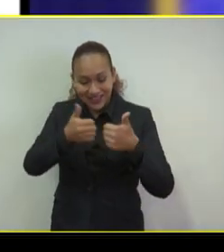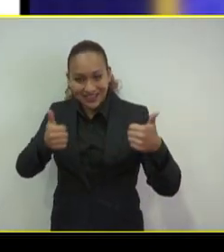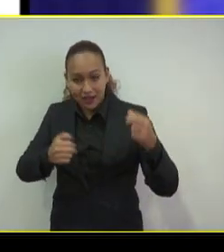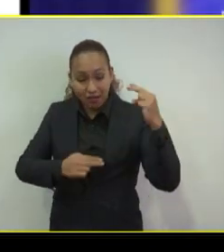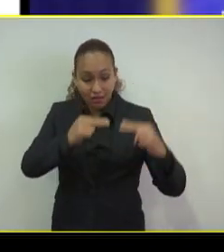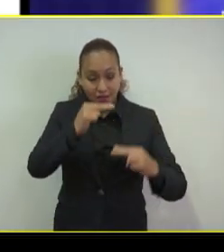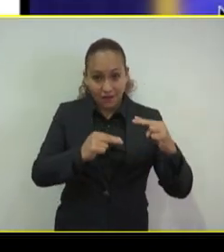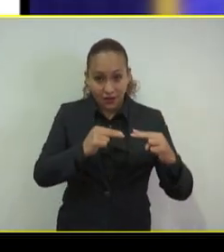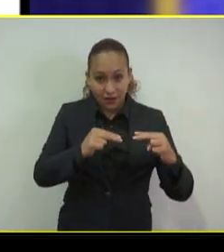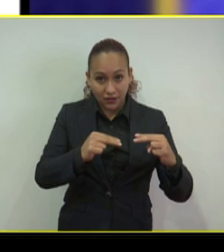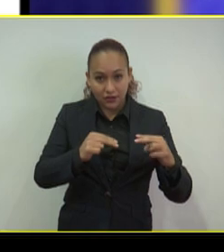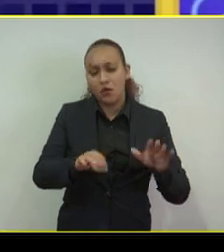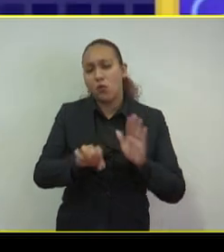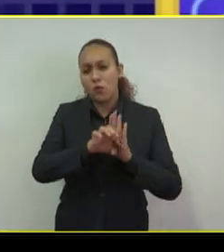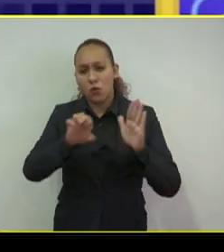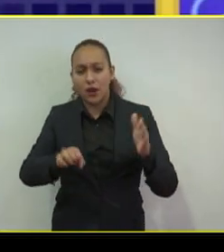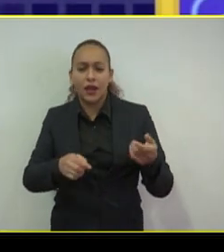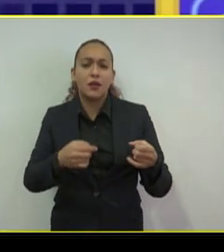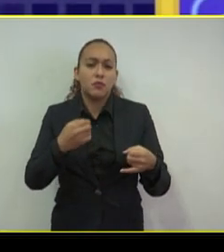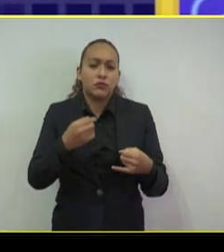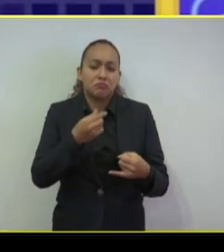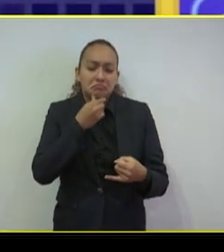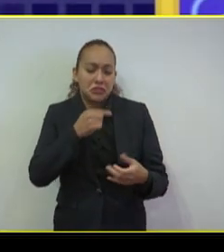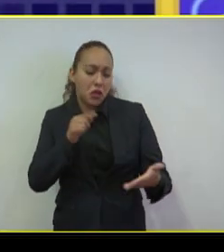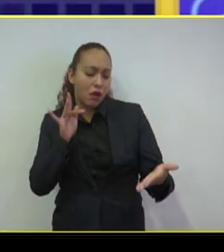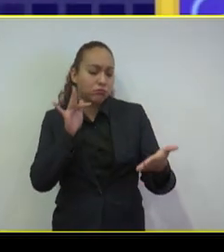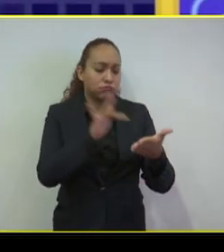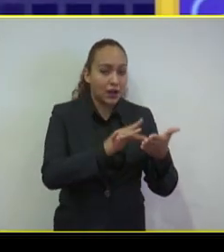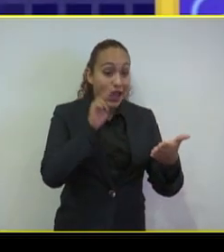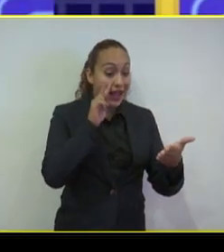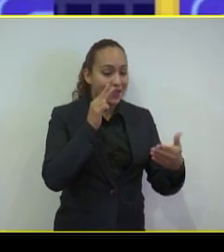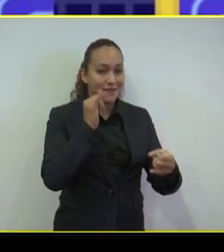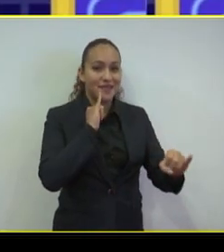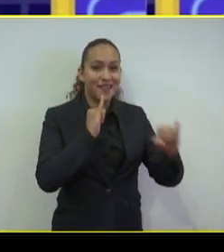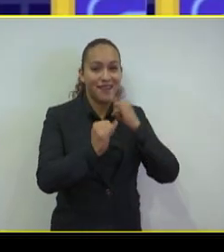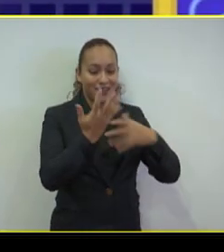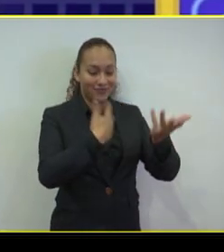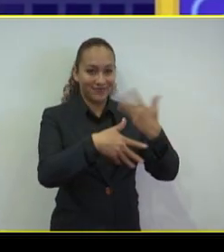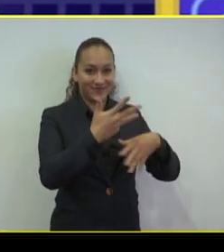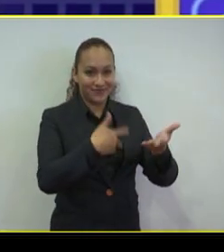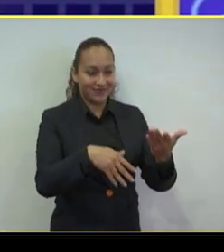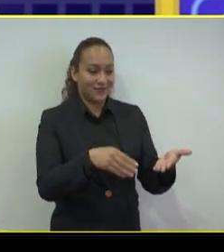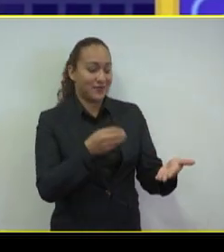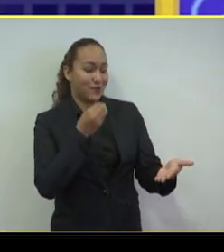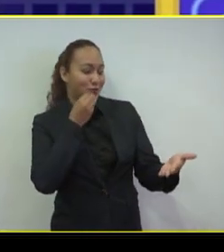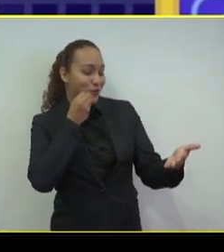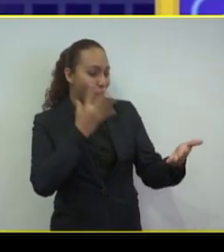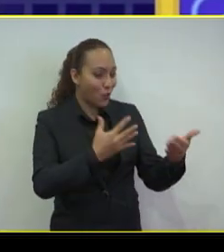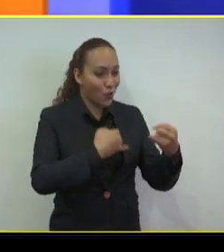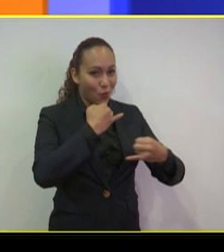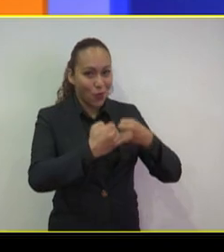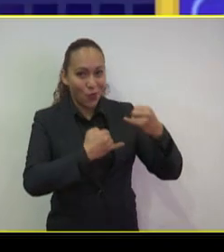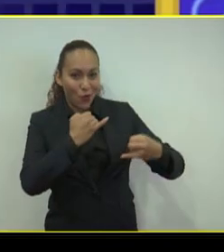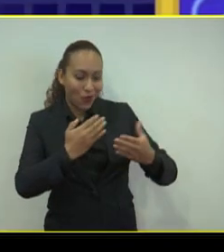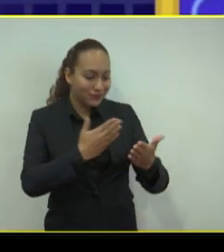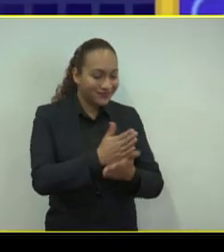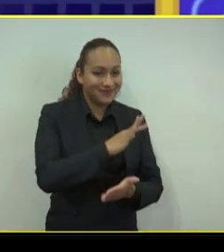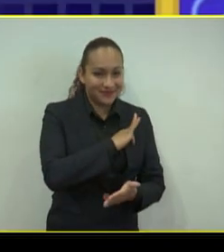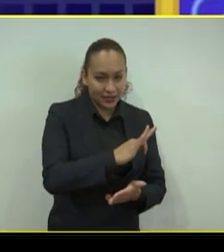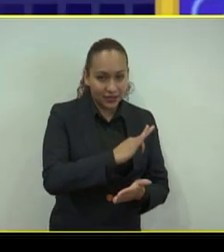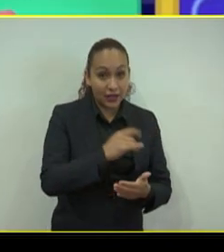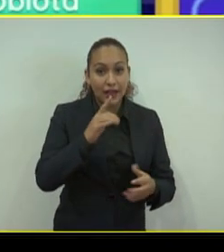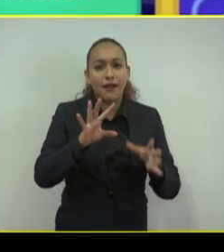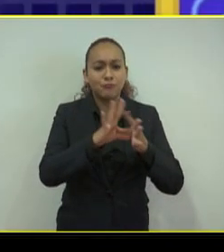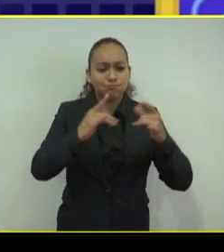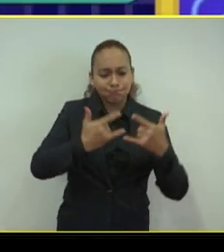del videojuego. El usuario puede elegir alguno y ver la interpretación de este en lengua de señas mexicana. Así es como funciona mi demo, valiéndose de un plano